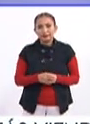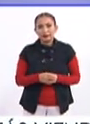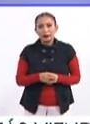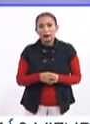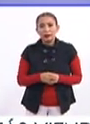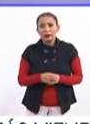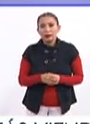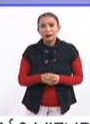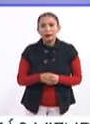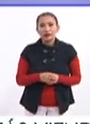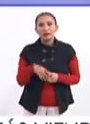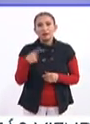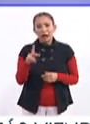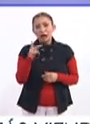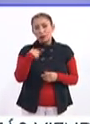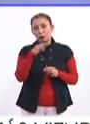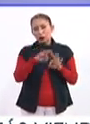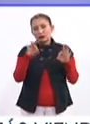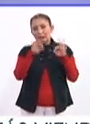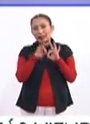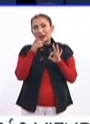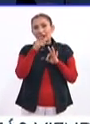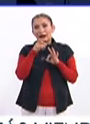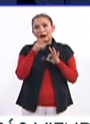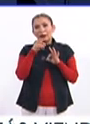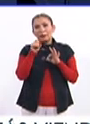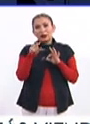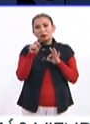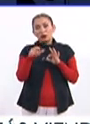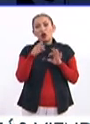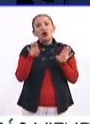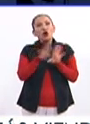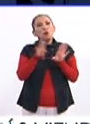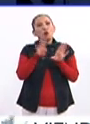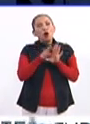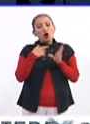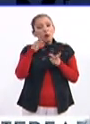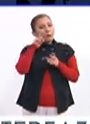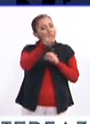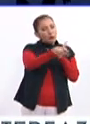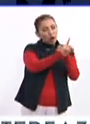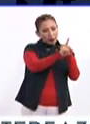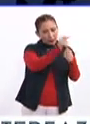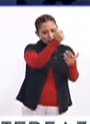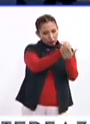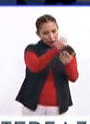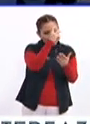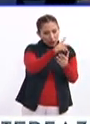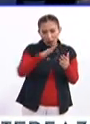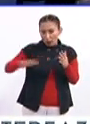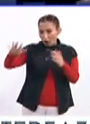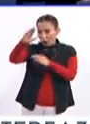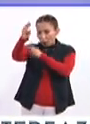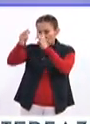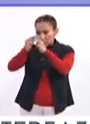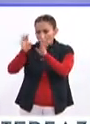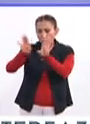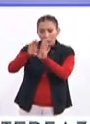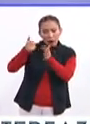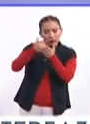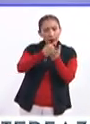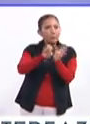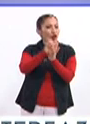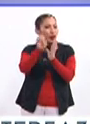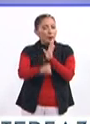perfecto. Pero bueno, es importantísimo esto también que mencionas, porque así sabemos cómo inscribir los problemas de la Ciudad de México en un contexto global, ¿no? Por ejemplo,